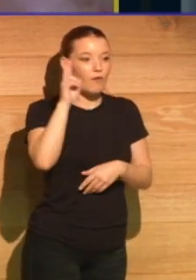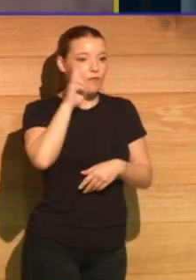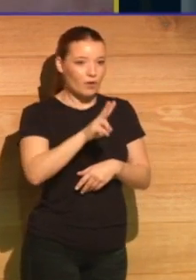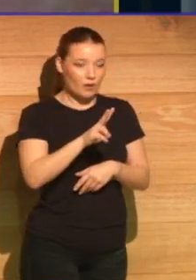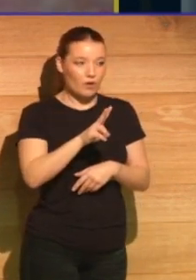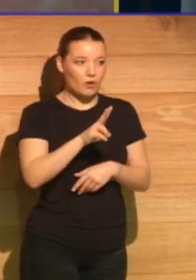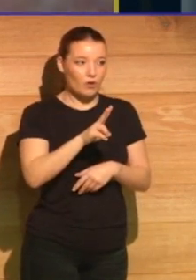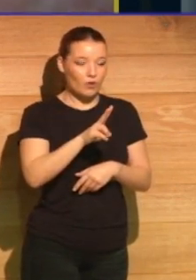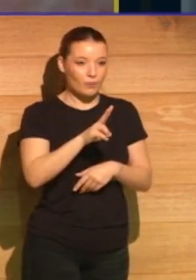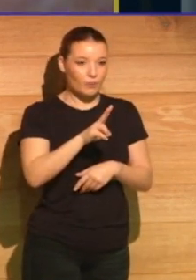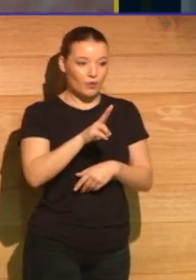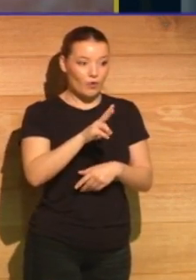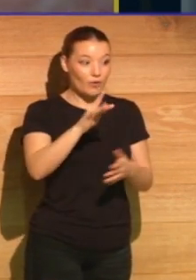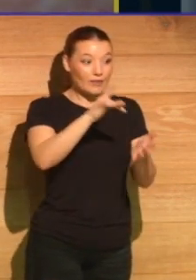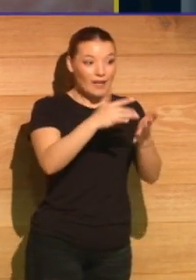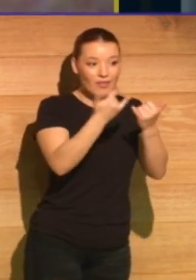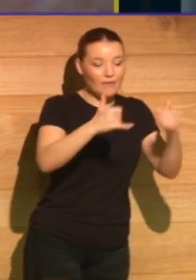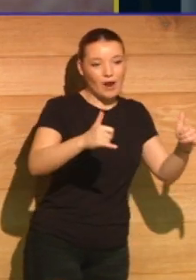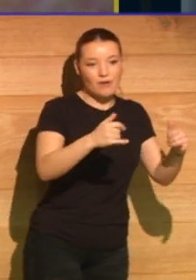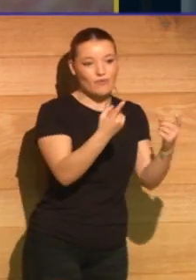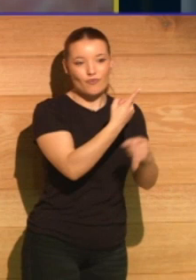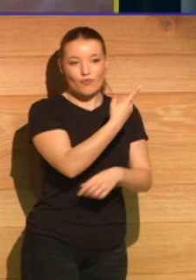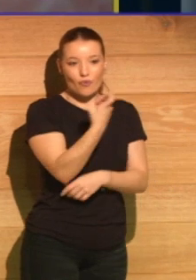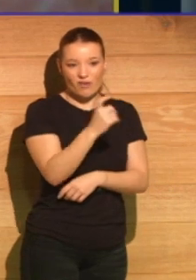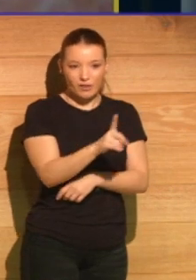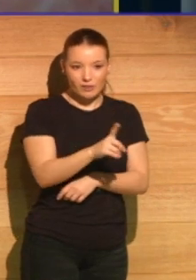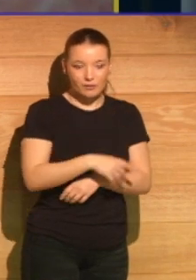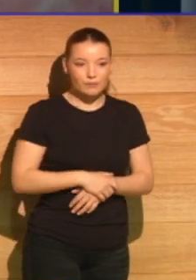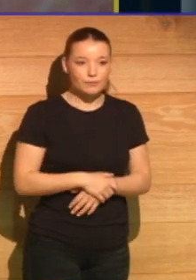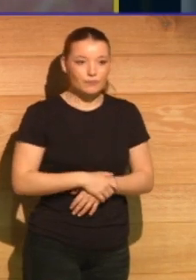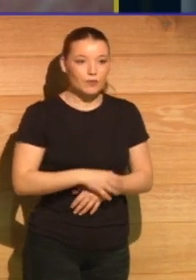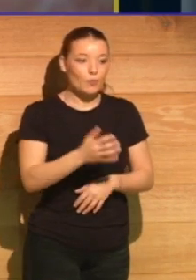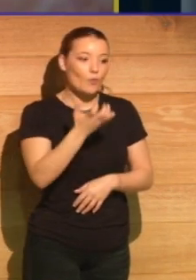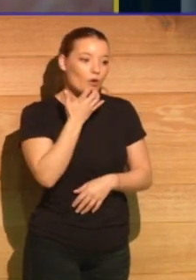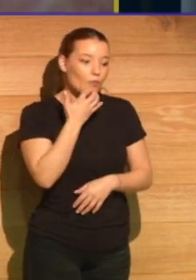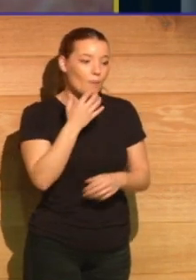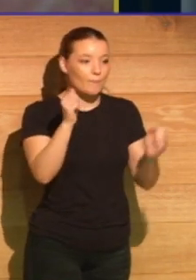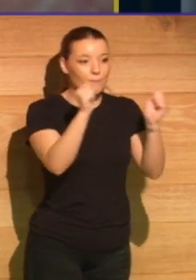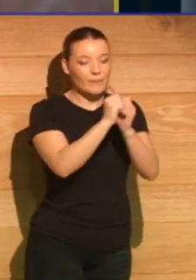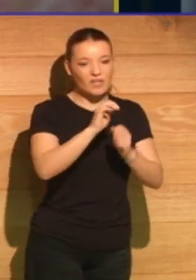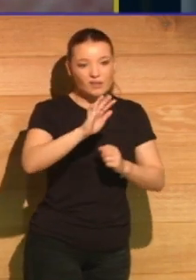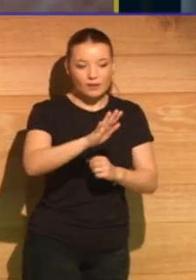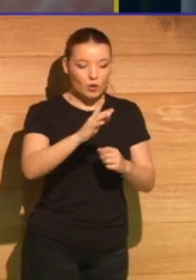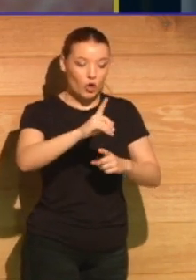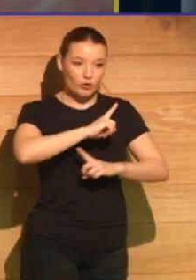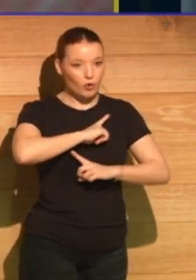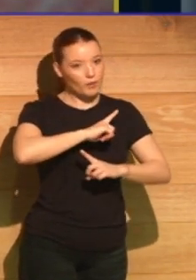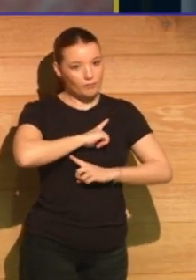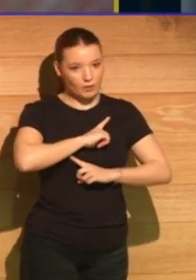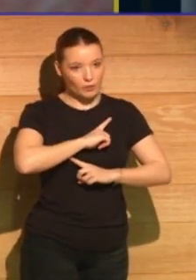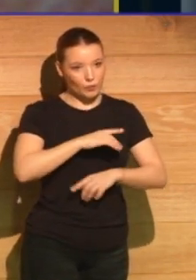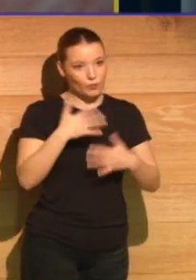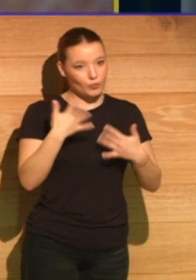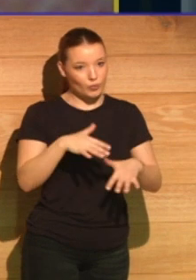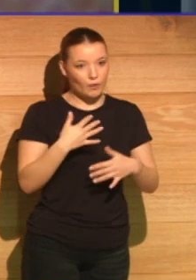hace falta celebrar este día, ya no hace falta celebrar, por ejemplo, sobre todo el 25N, ¿no? El 25 de noviembre, que es el día